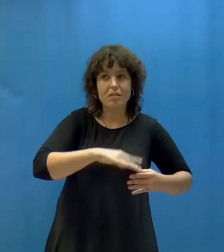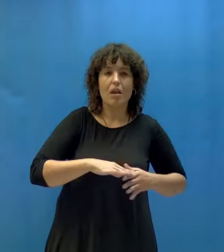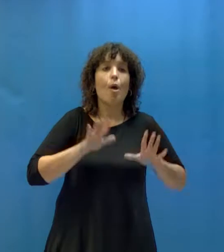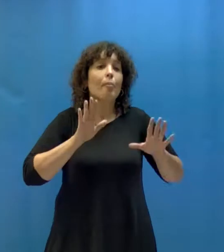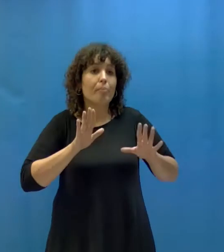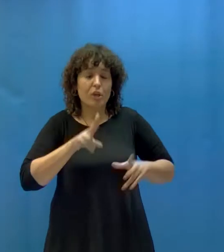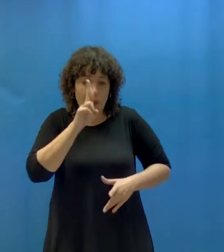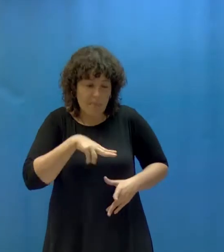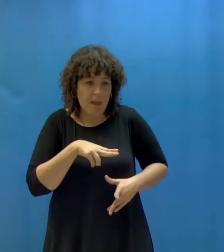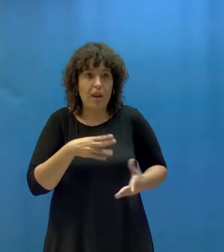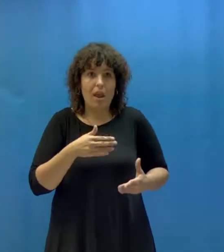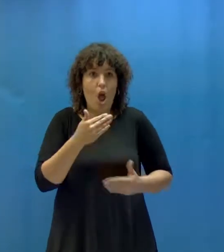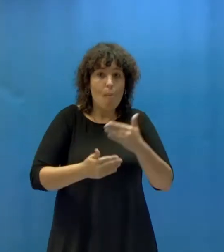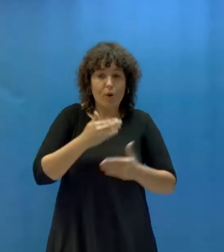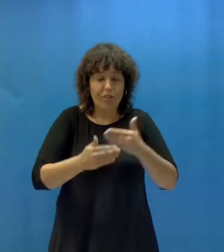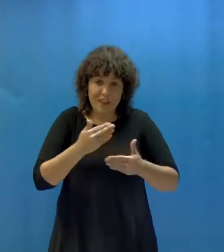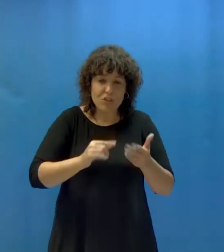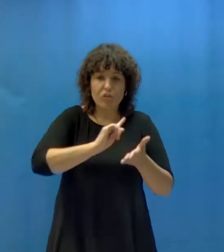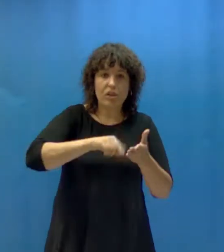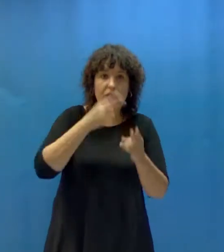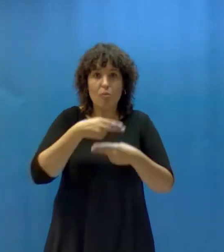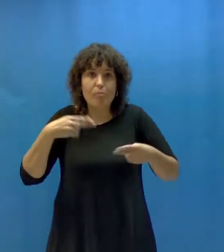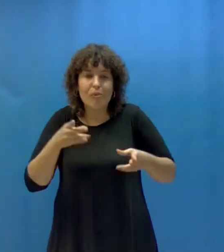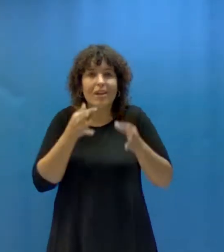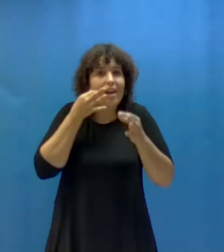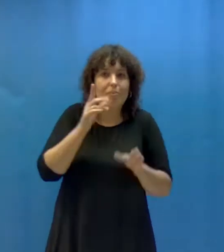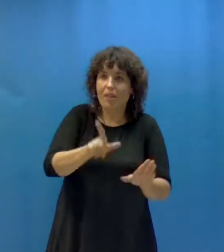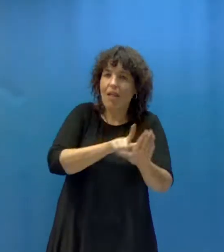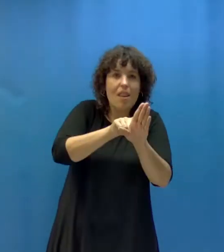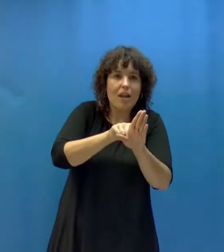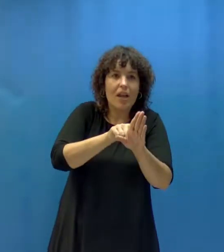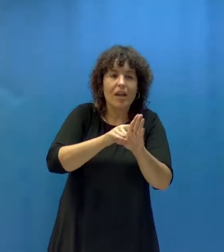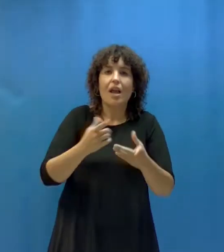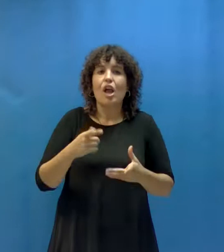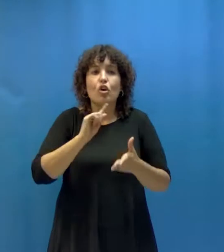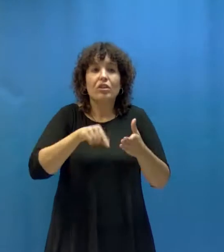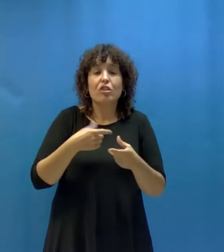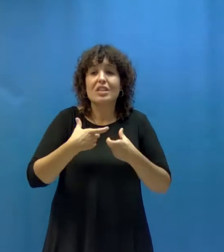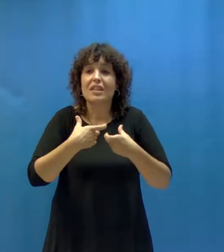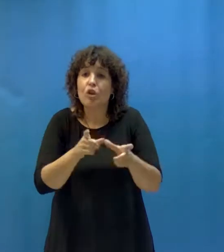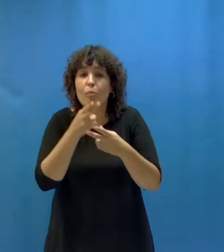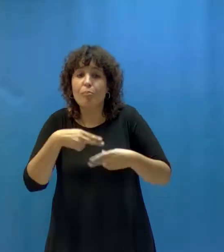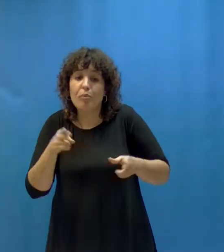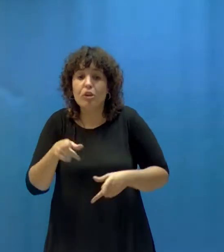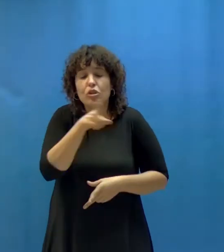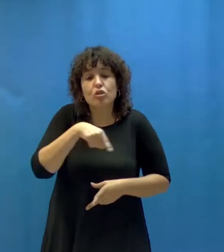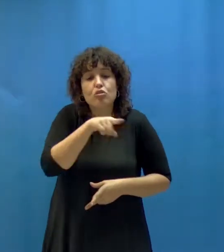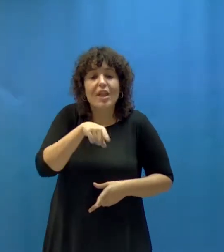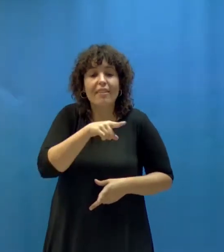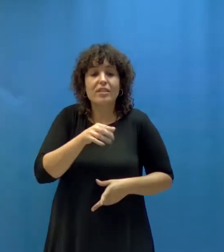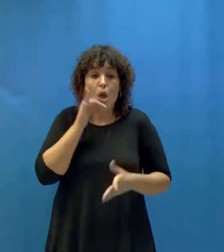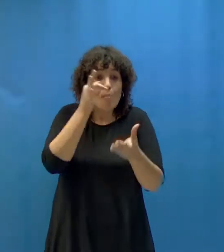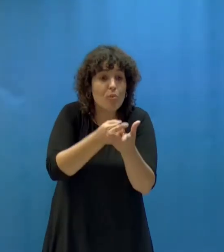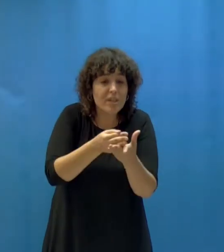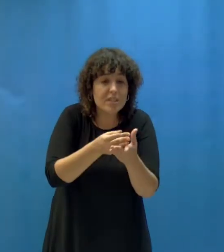han omitido procesos de contratación pública que marca la Ley de Contratos del Sector Público y porque se han saltado ustedes su propia promesa de